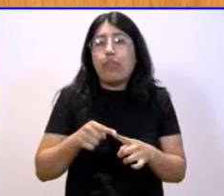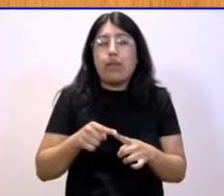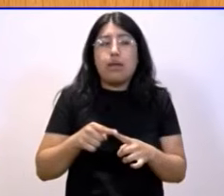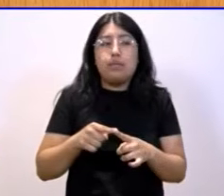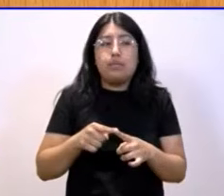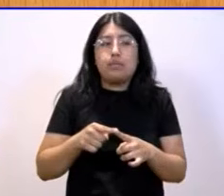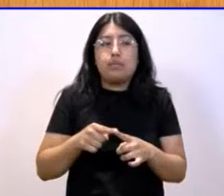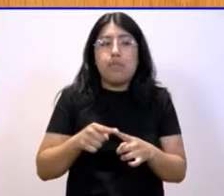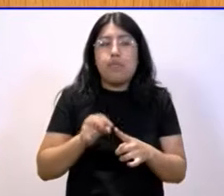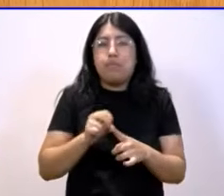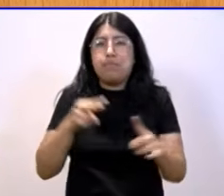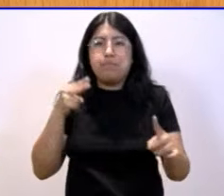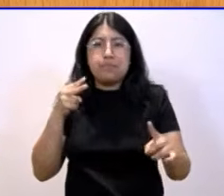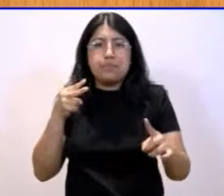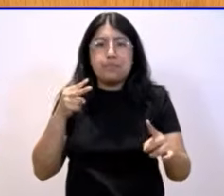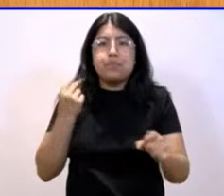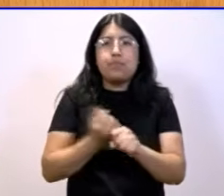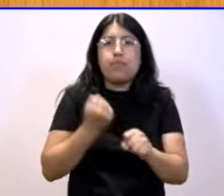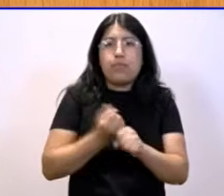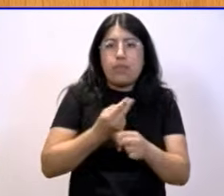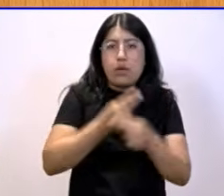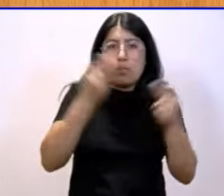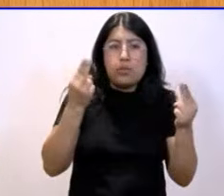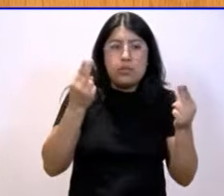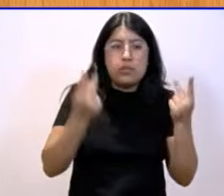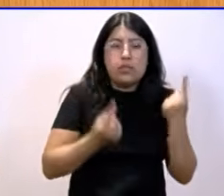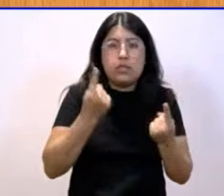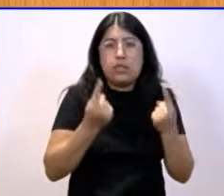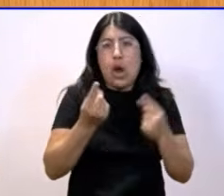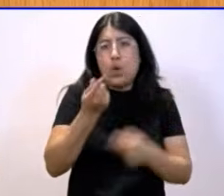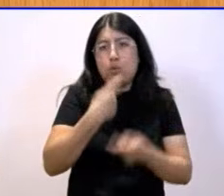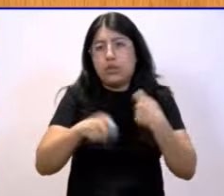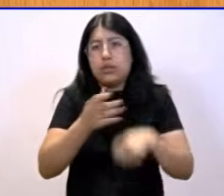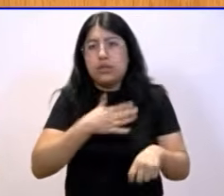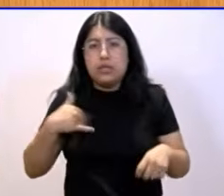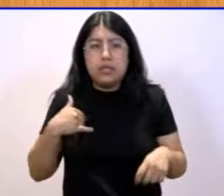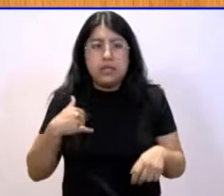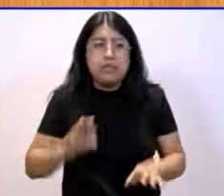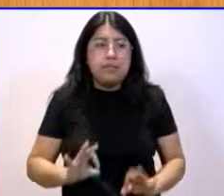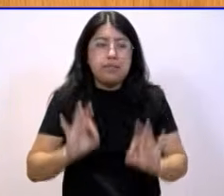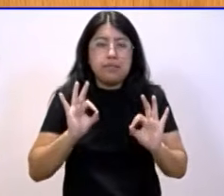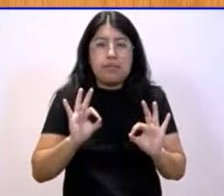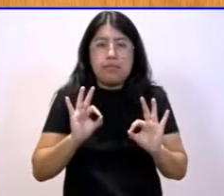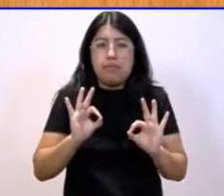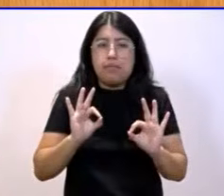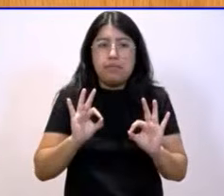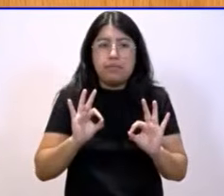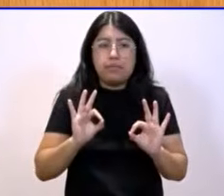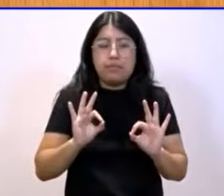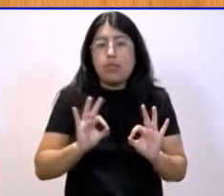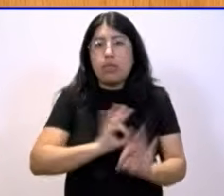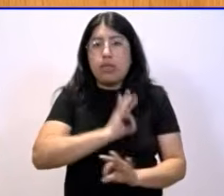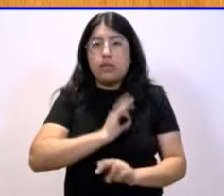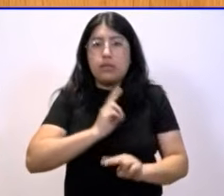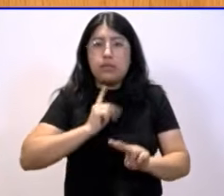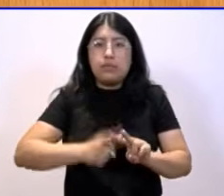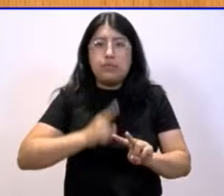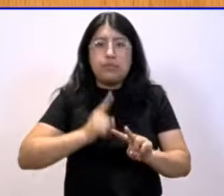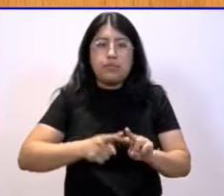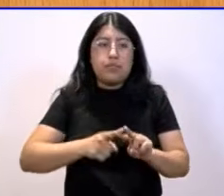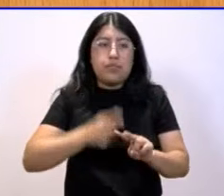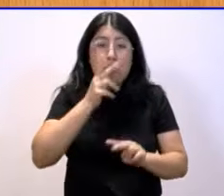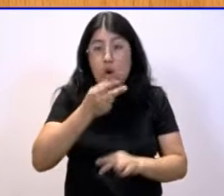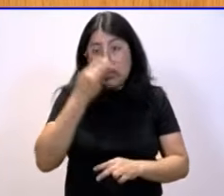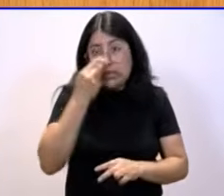visión de los empleados públicos que algunos nos quieren vender, fundamentalmente los señores de Vox, para cuando a ellos les va bien,